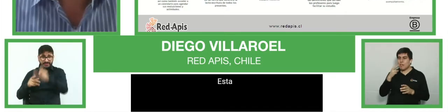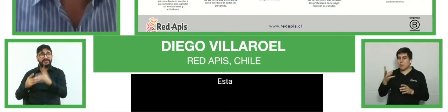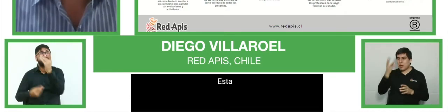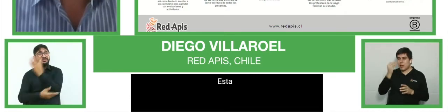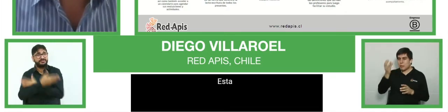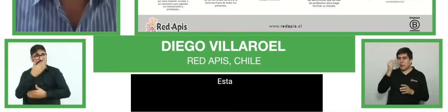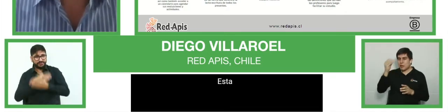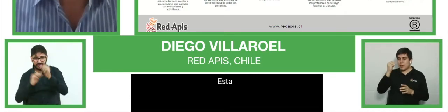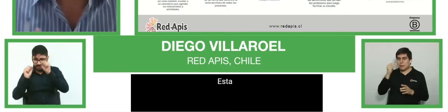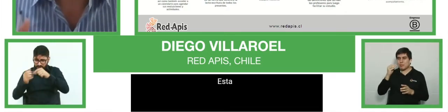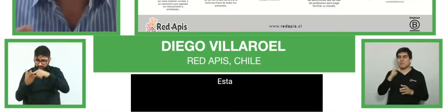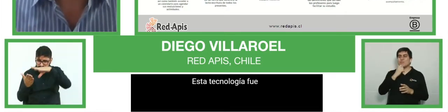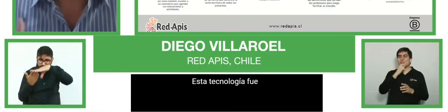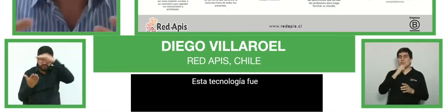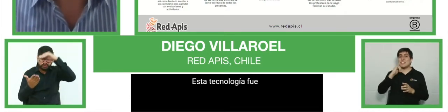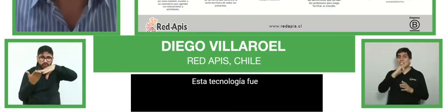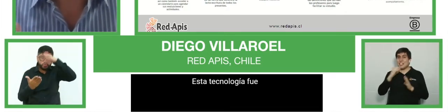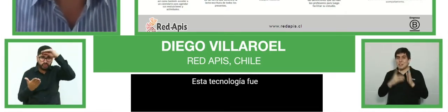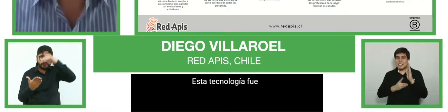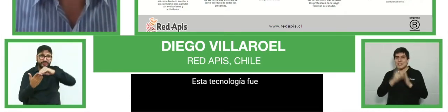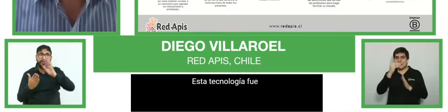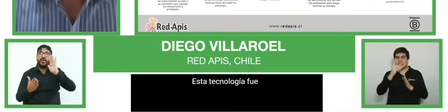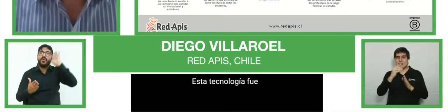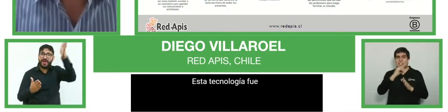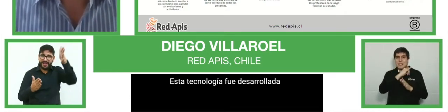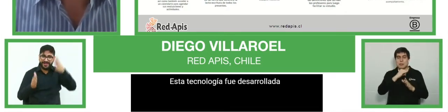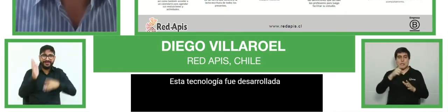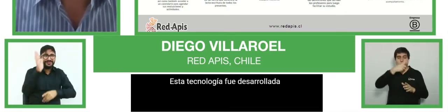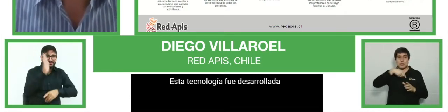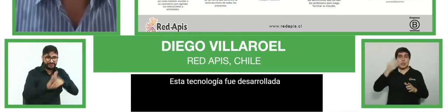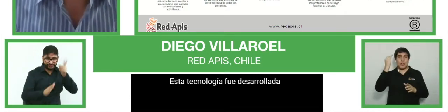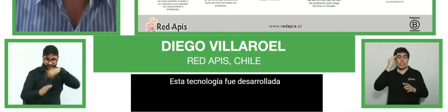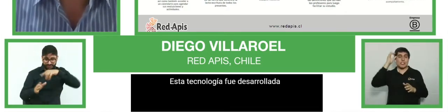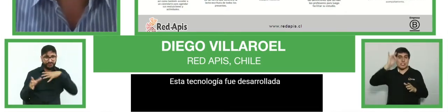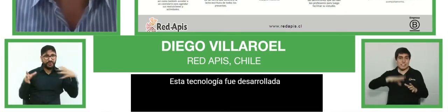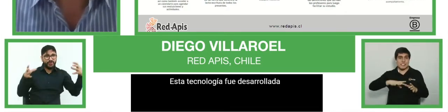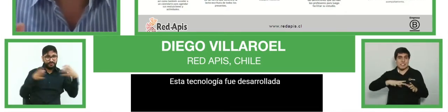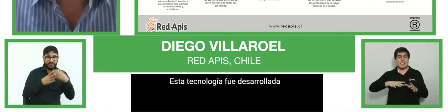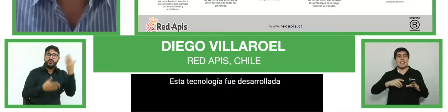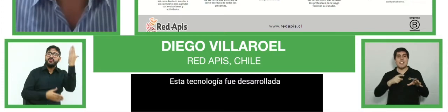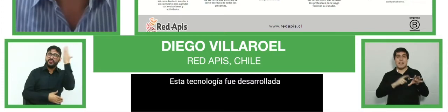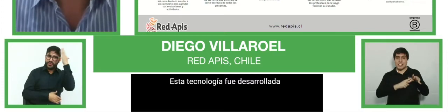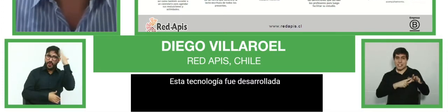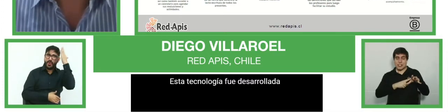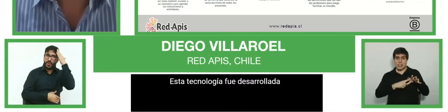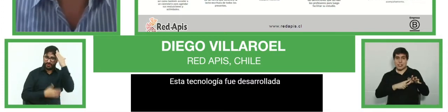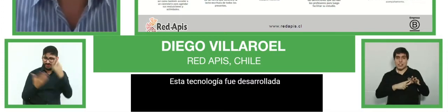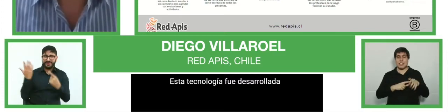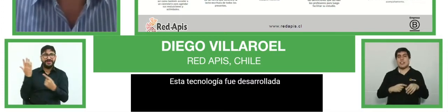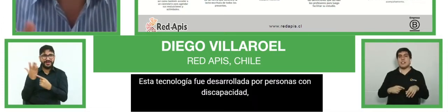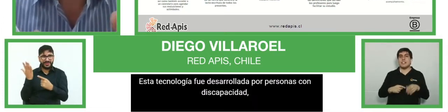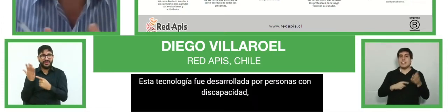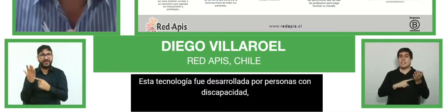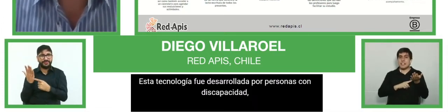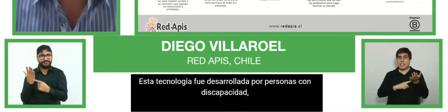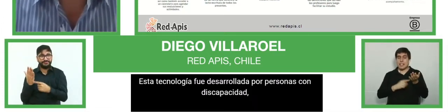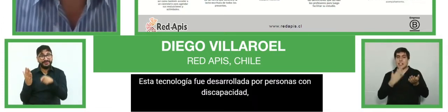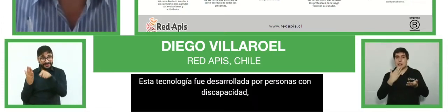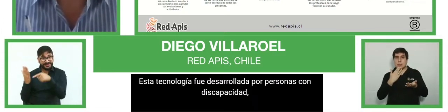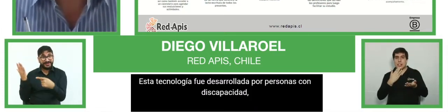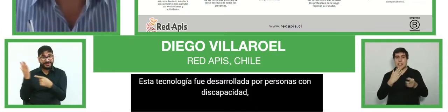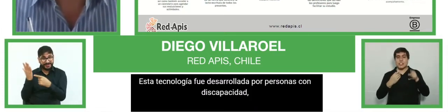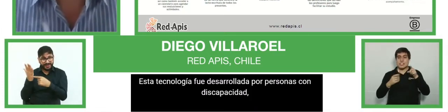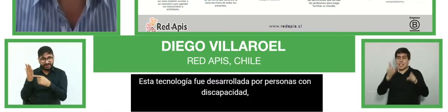mucho desde el conocimiento técnico y tecnológico. Lo que permite es que personas con discapacidad auditiva, cuando están en su clase,